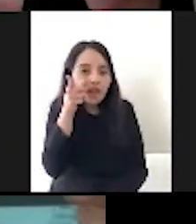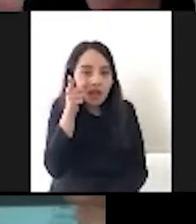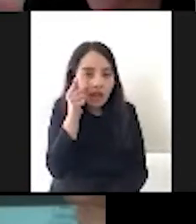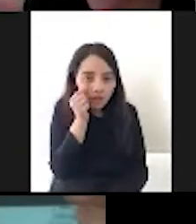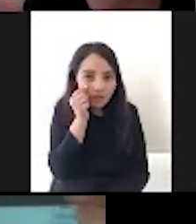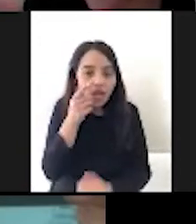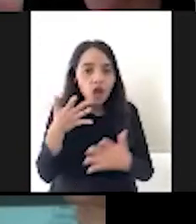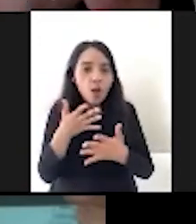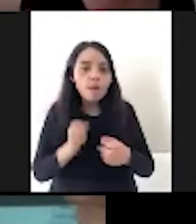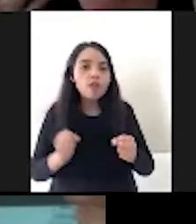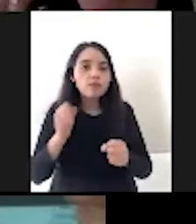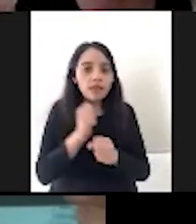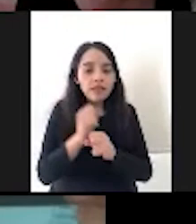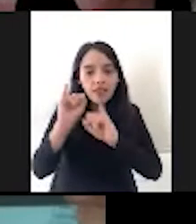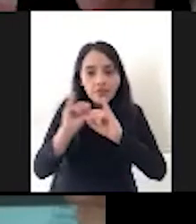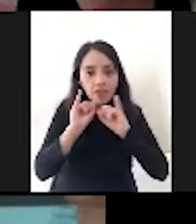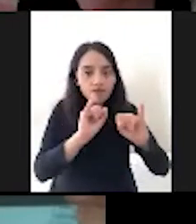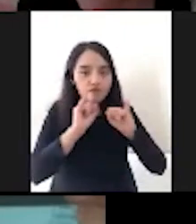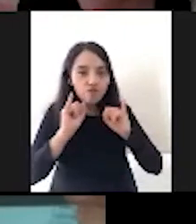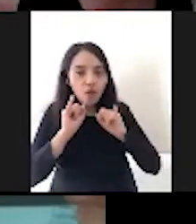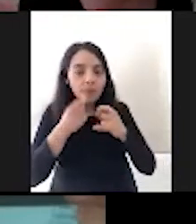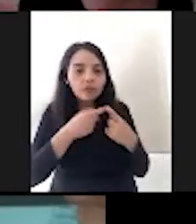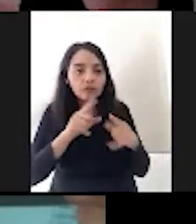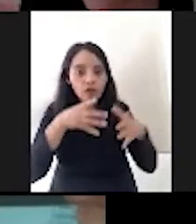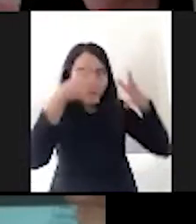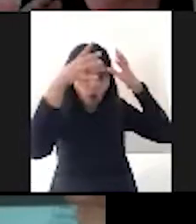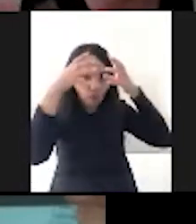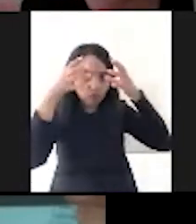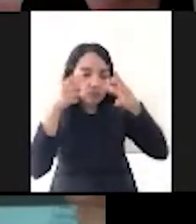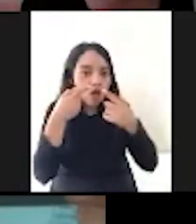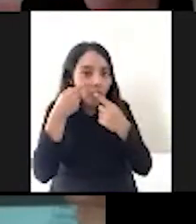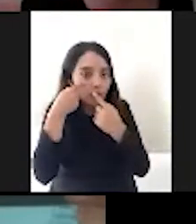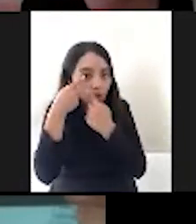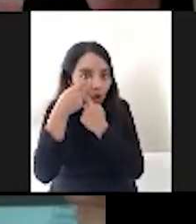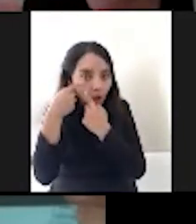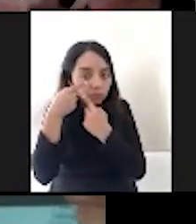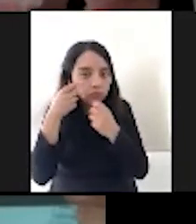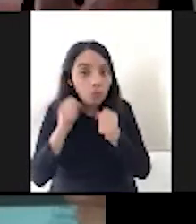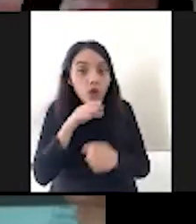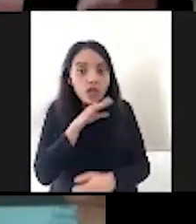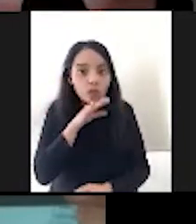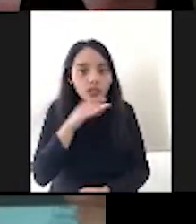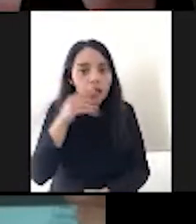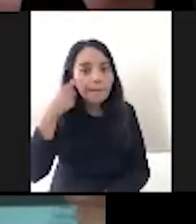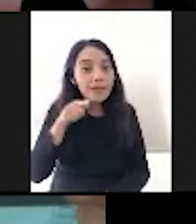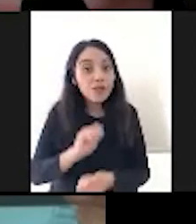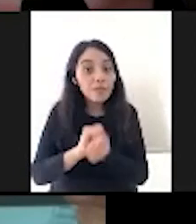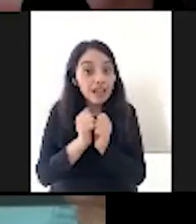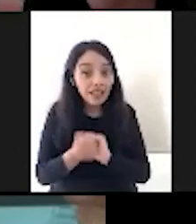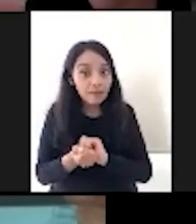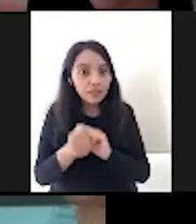que proviene de las regiones que todavía funcionan de la retina. Pero para que esta adaptación sea posible, el primer paso